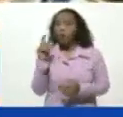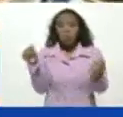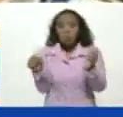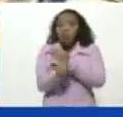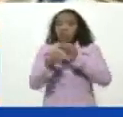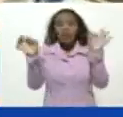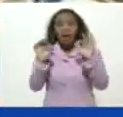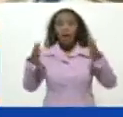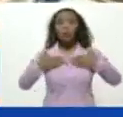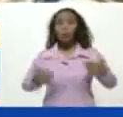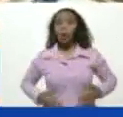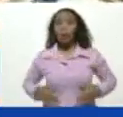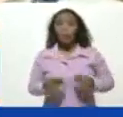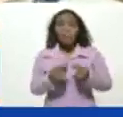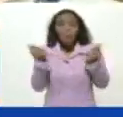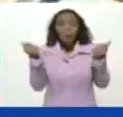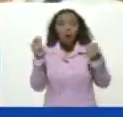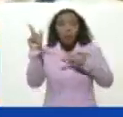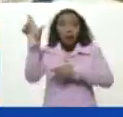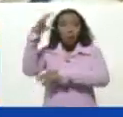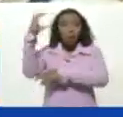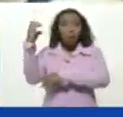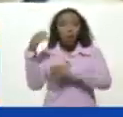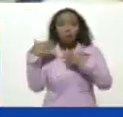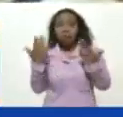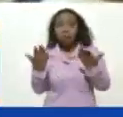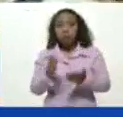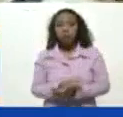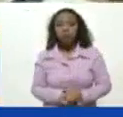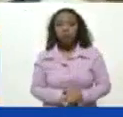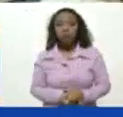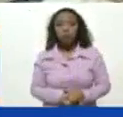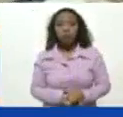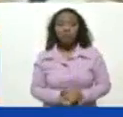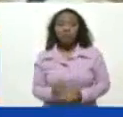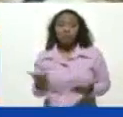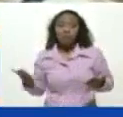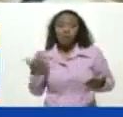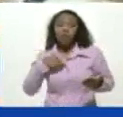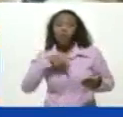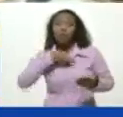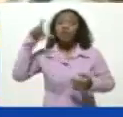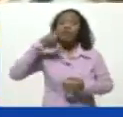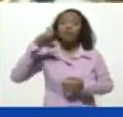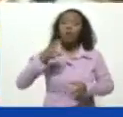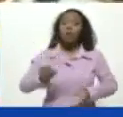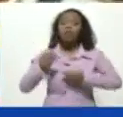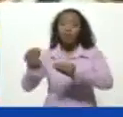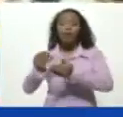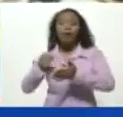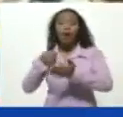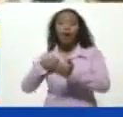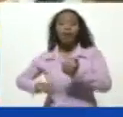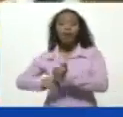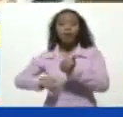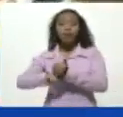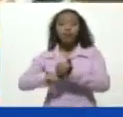Sus cuerpos desaparecieron en Colombia. Así que nosotros necesitamos darle asistencia